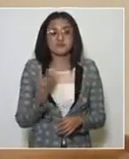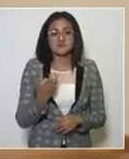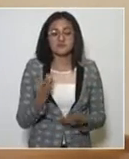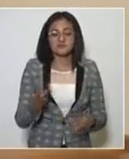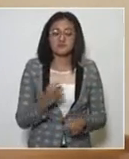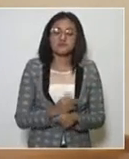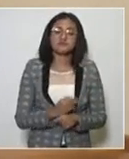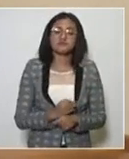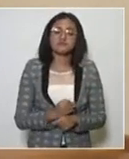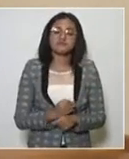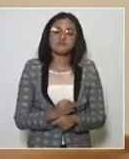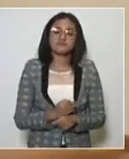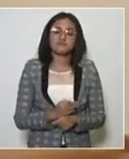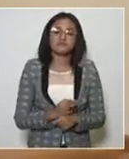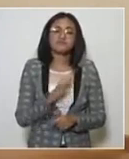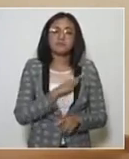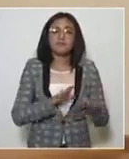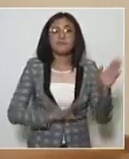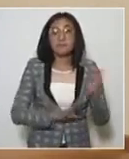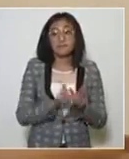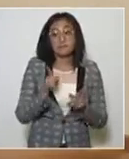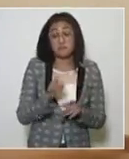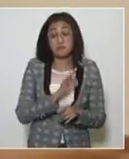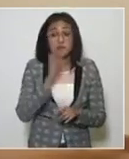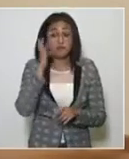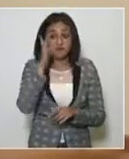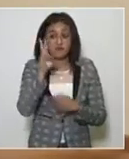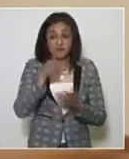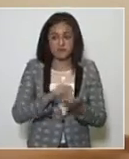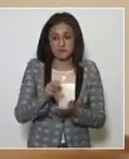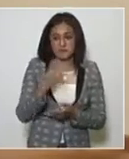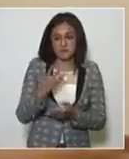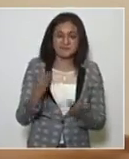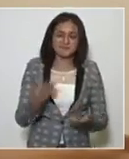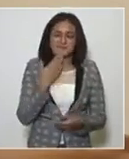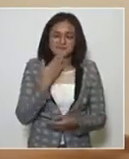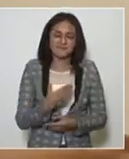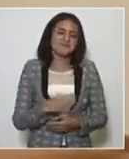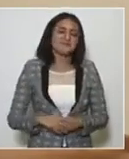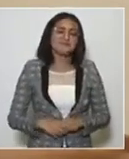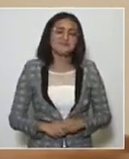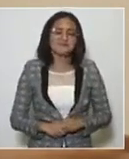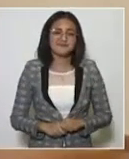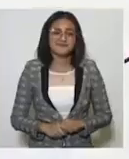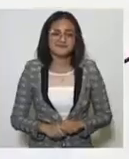asunto que yo veo bien. Claudia.